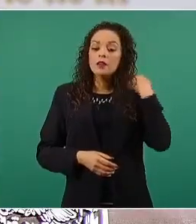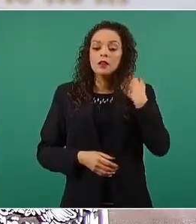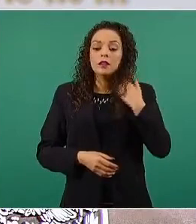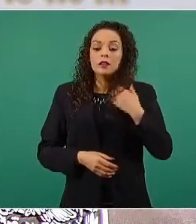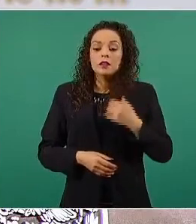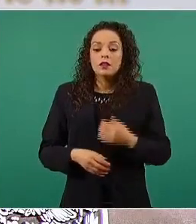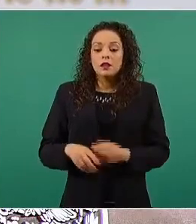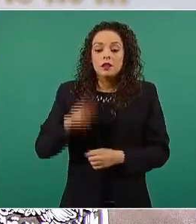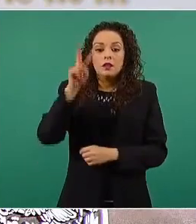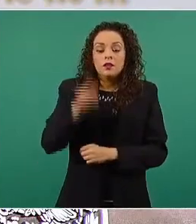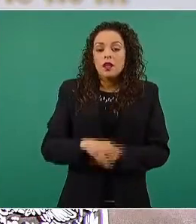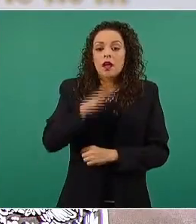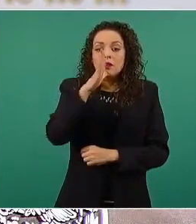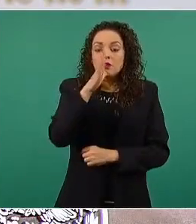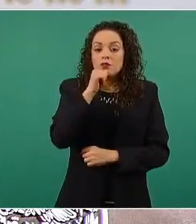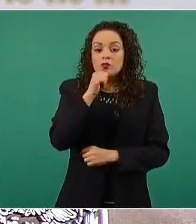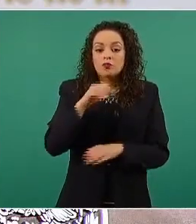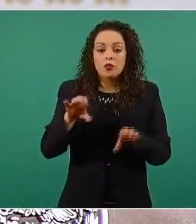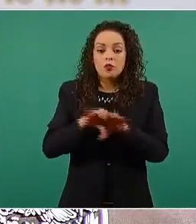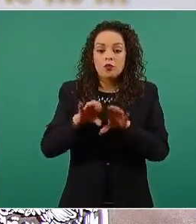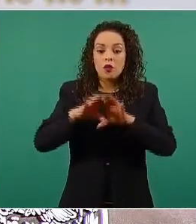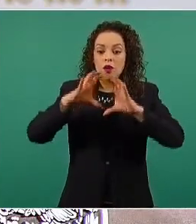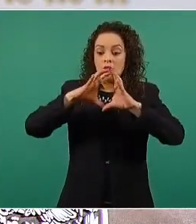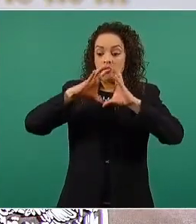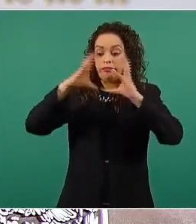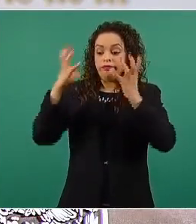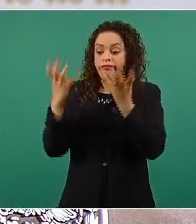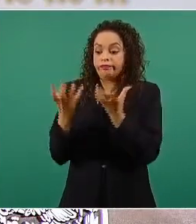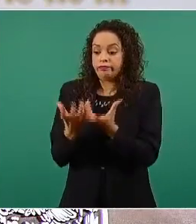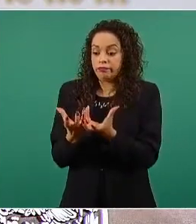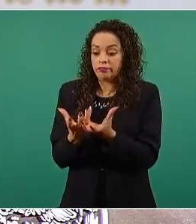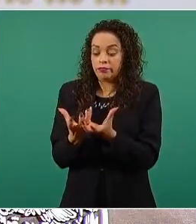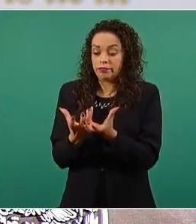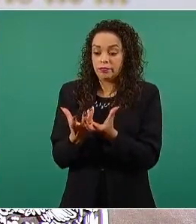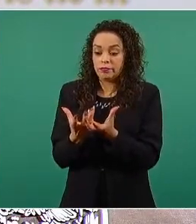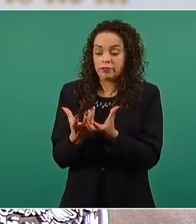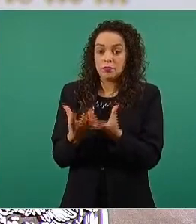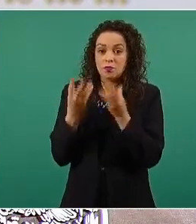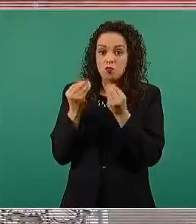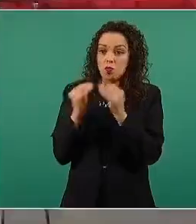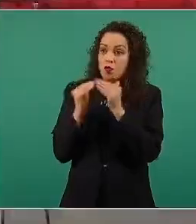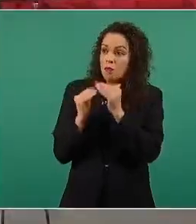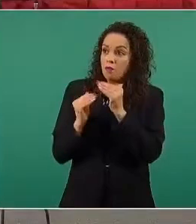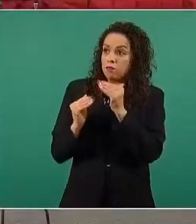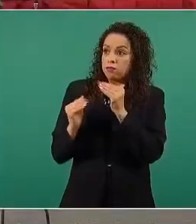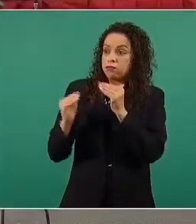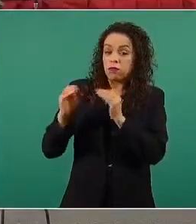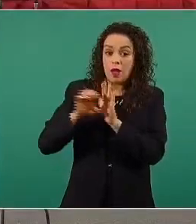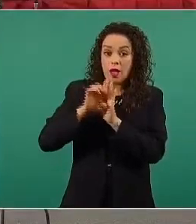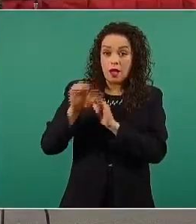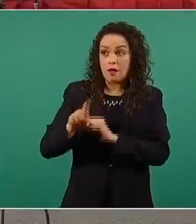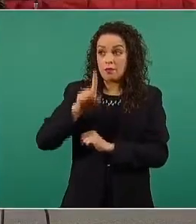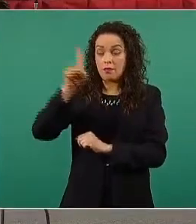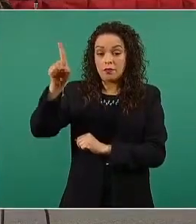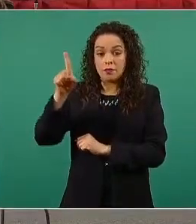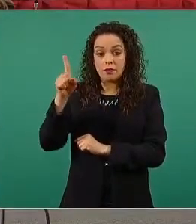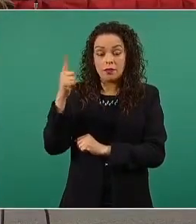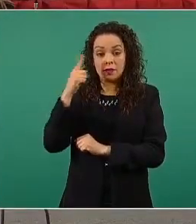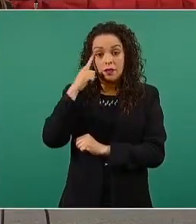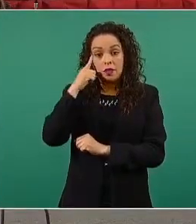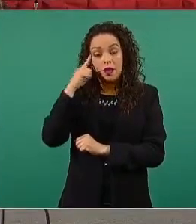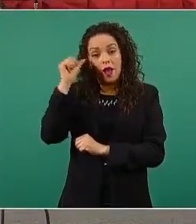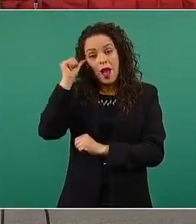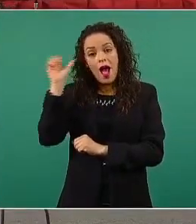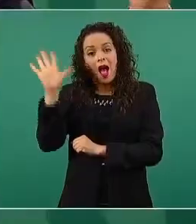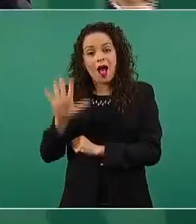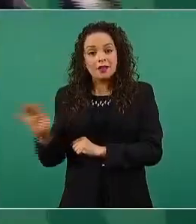competir en un mundo globalizado con mucho crecimiento de Asia si no se da esta